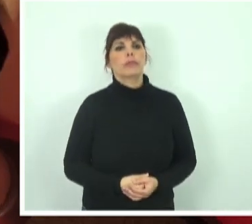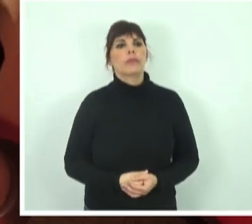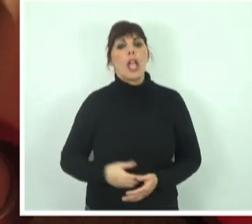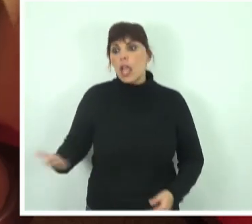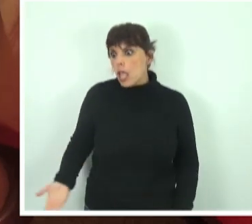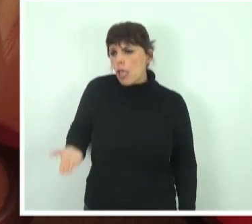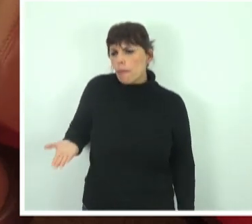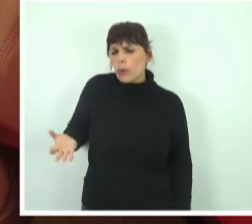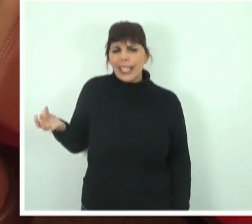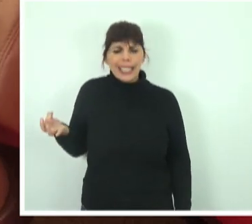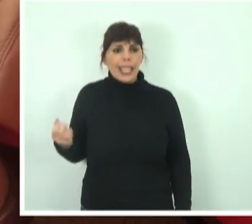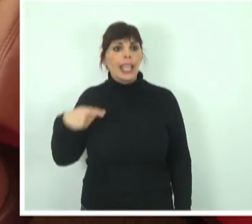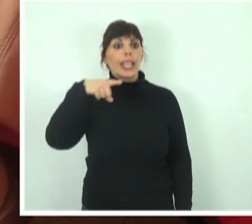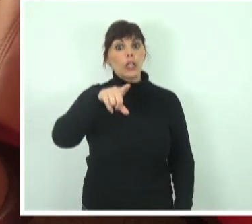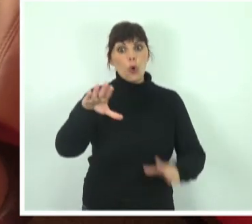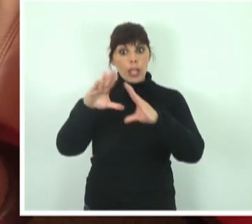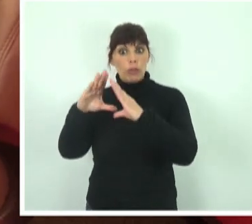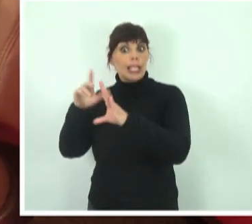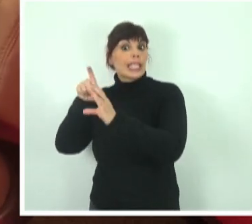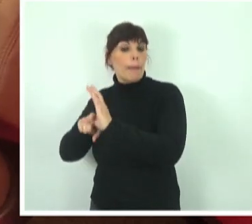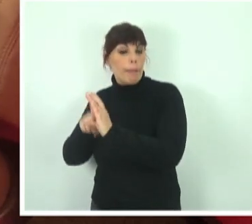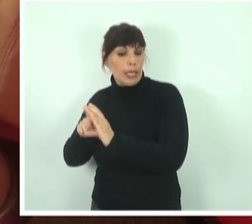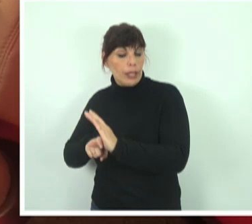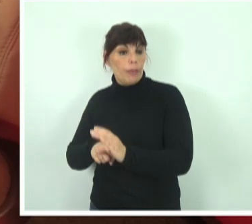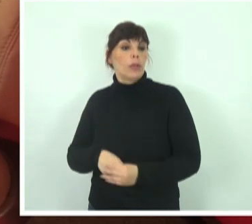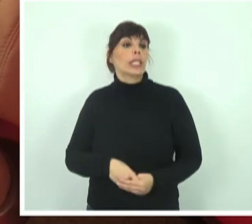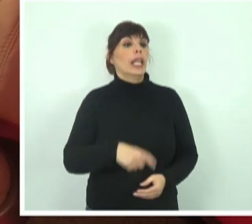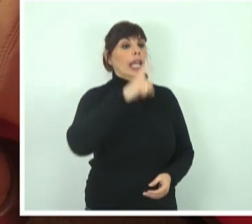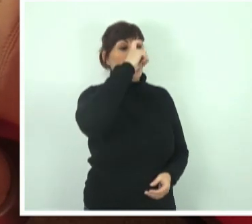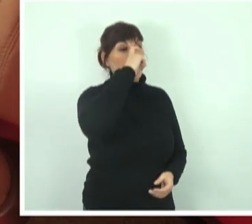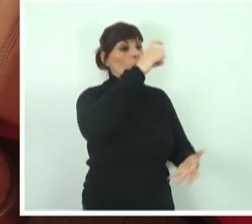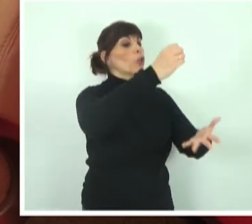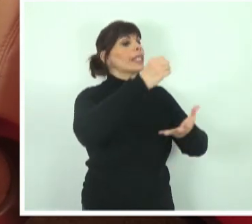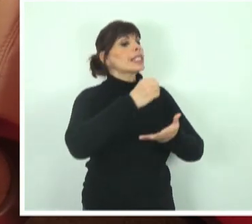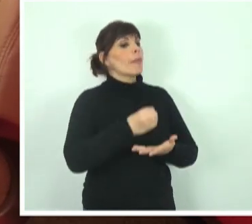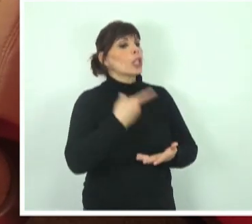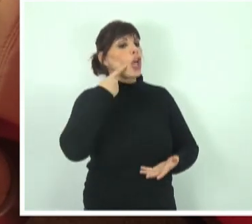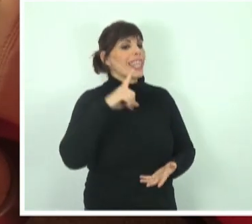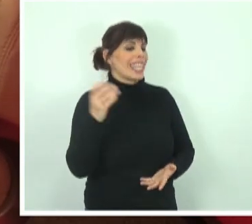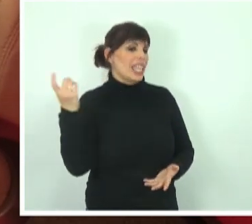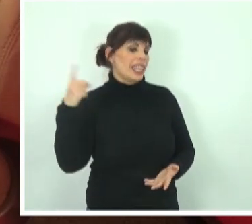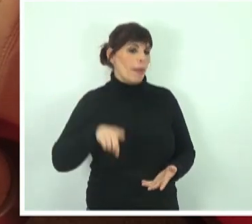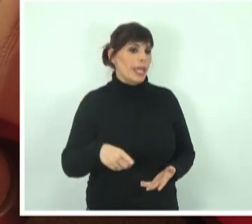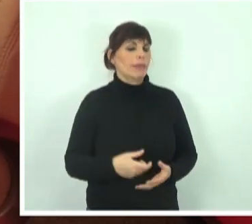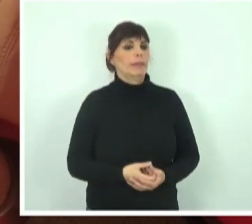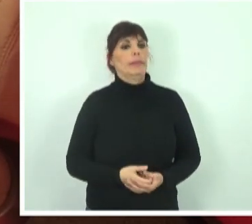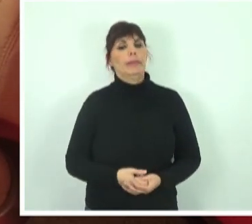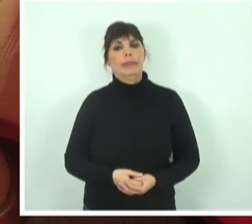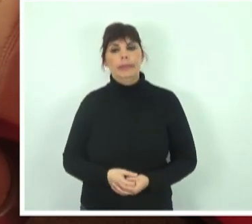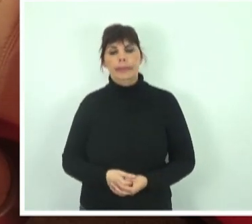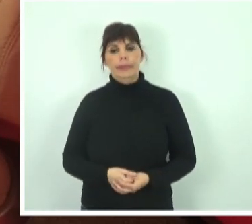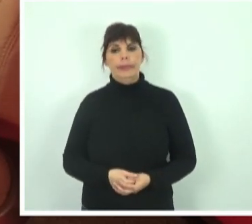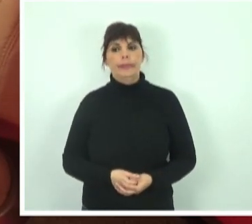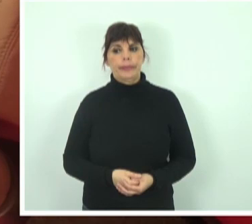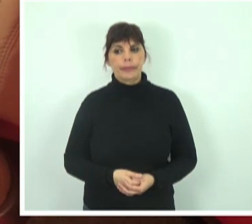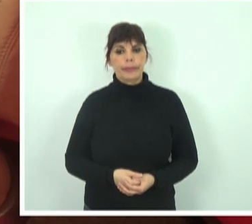en el Antiguo Testamento, rápidamente voy a dar unos versículos, solo voy a decir los versículos, para que veas la importancia de